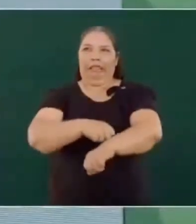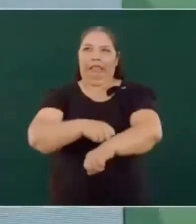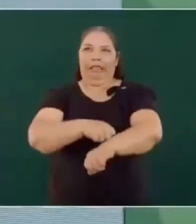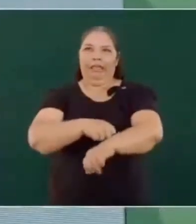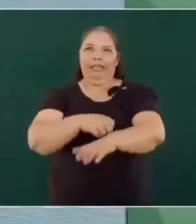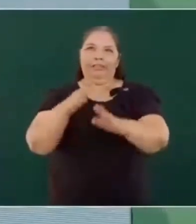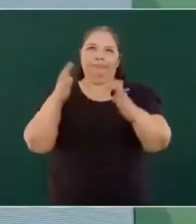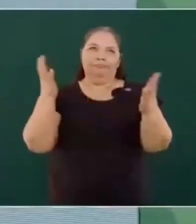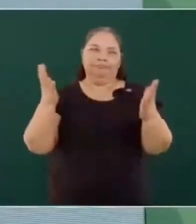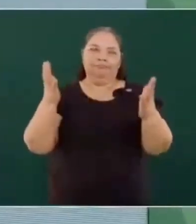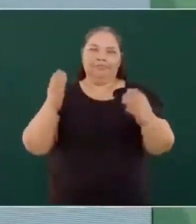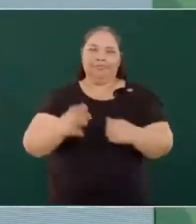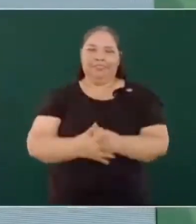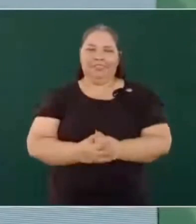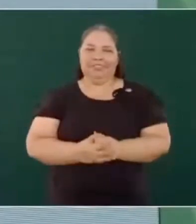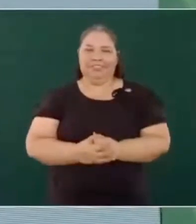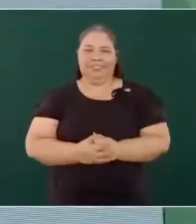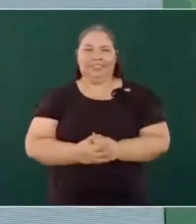ya por eso